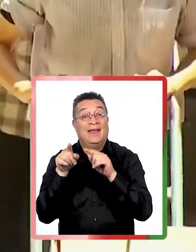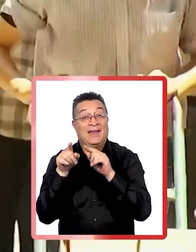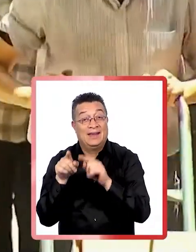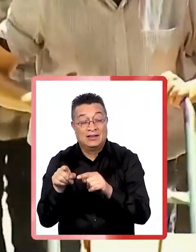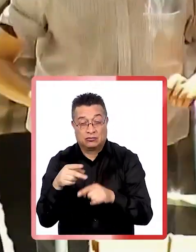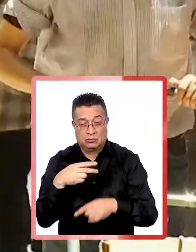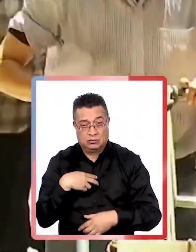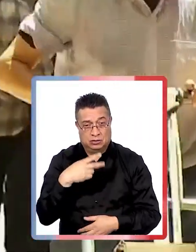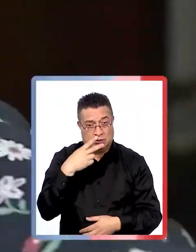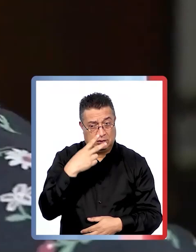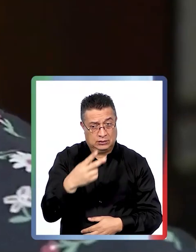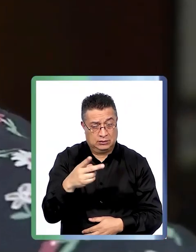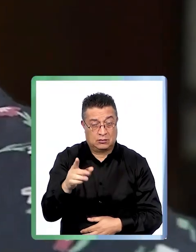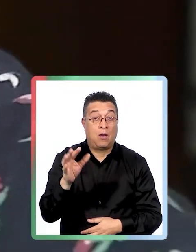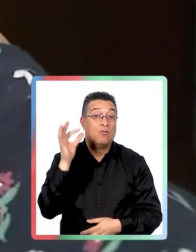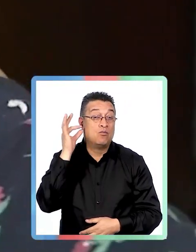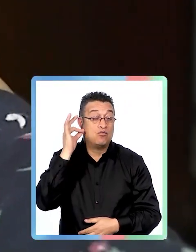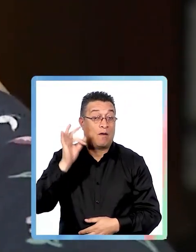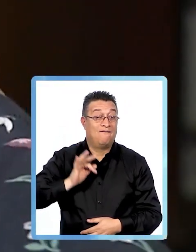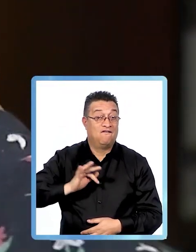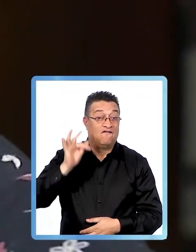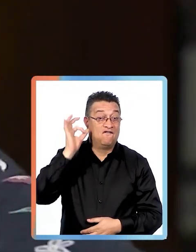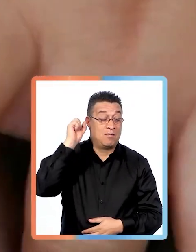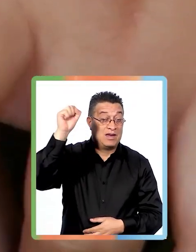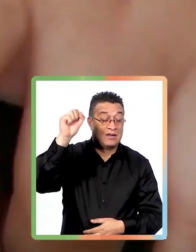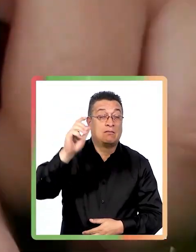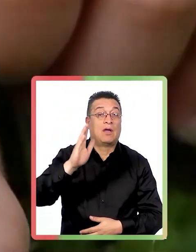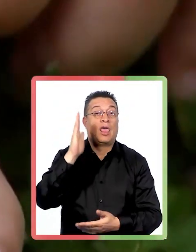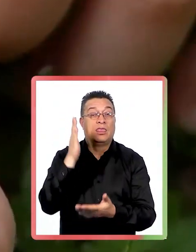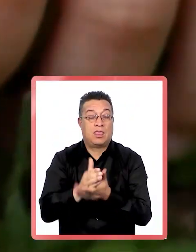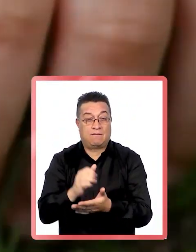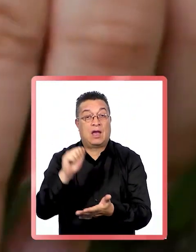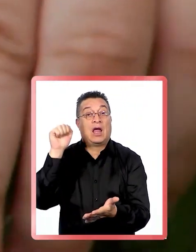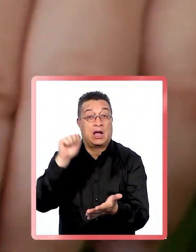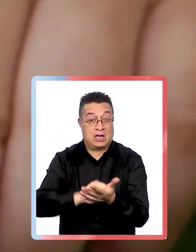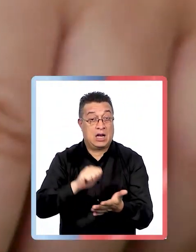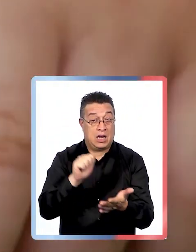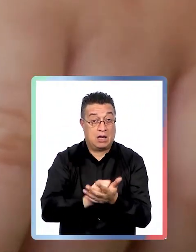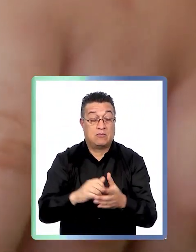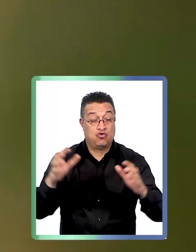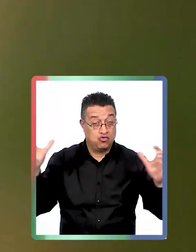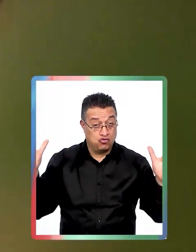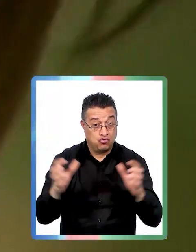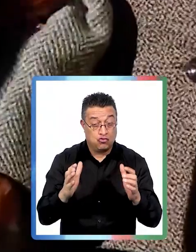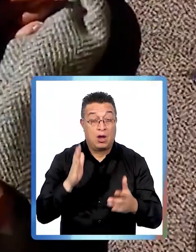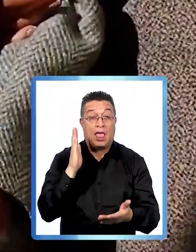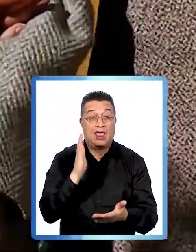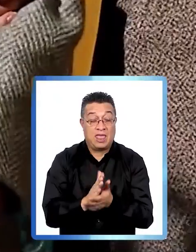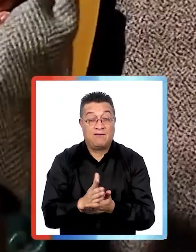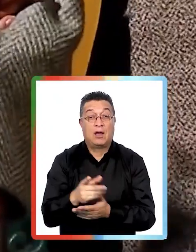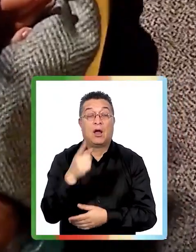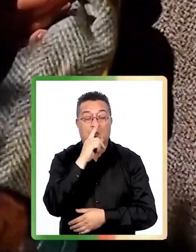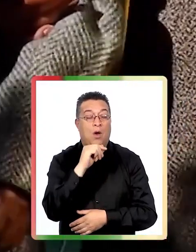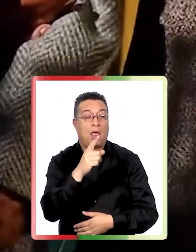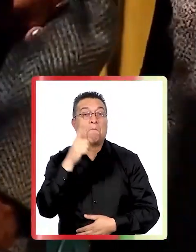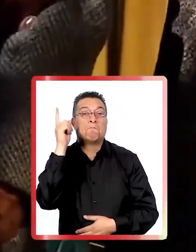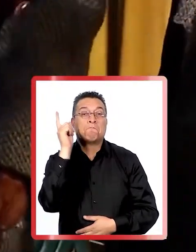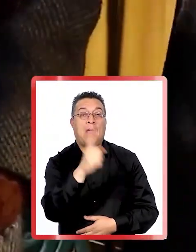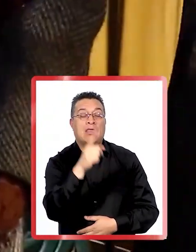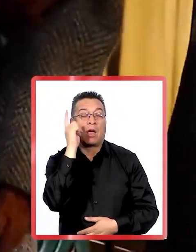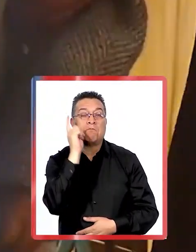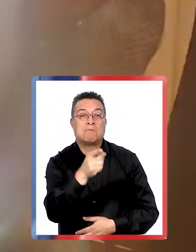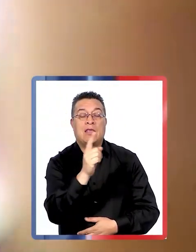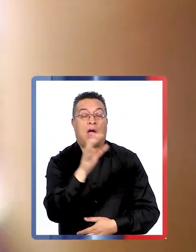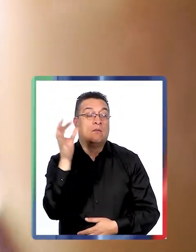que yo encontraba que las feministas deberían haber reclamado fuertemente, porque les estaban